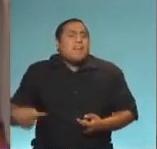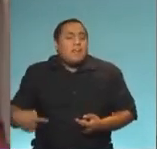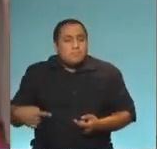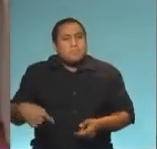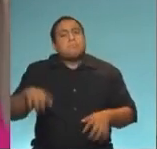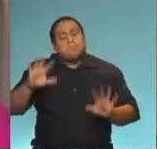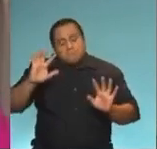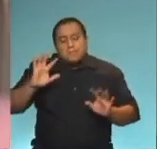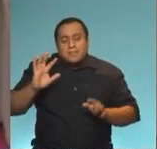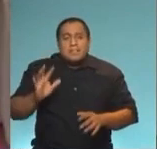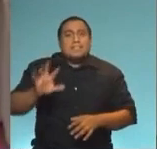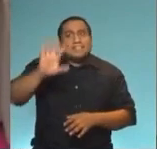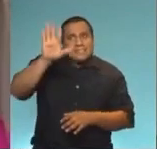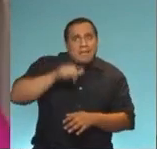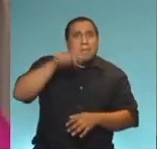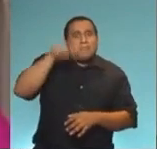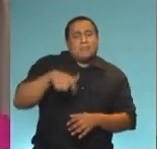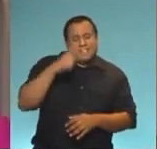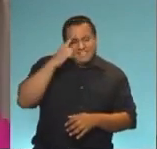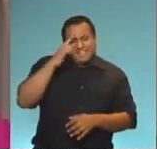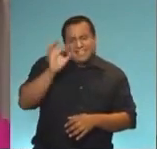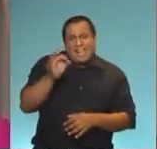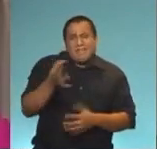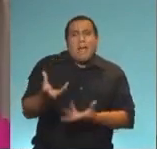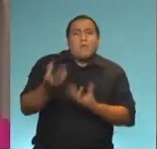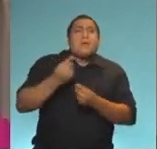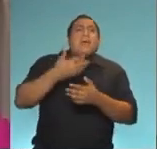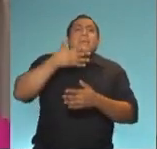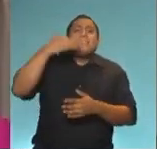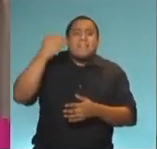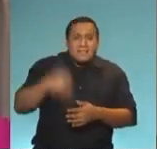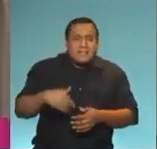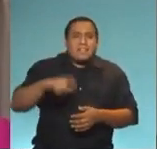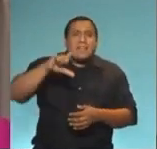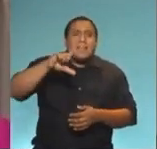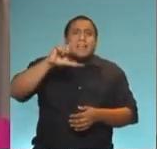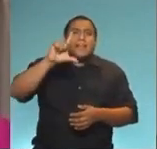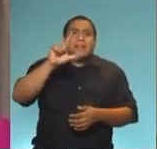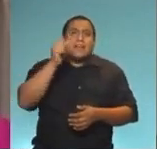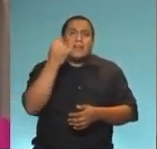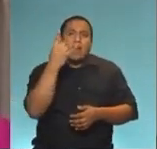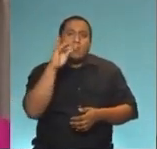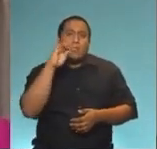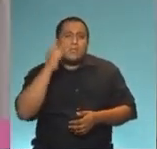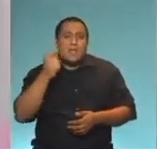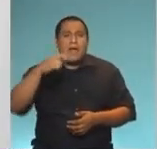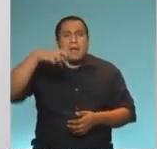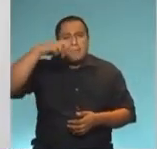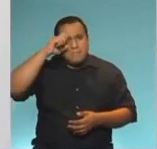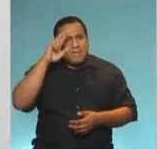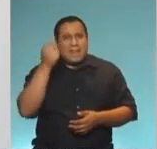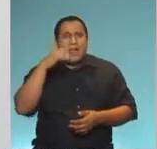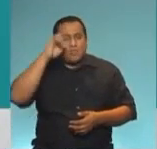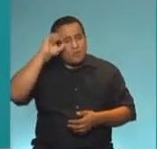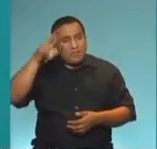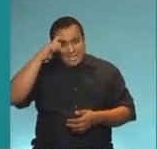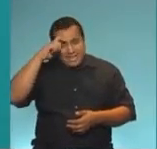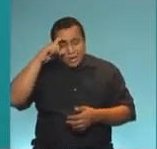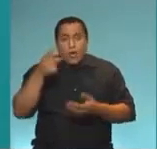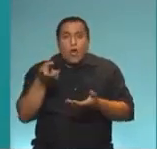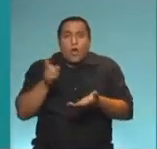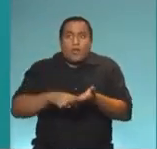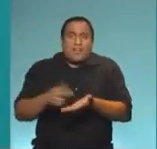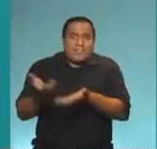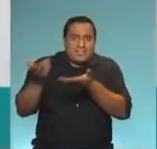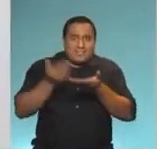llamamos a la persona que siempre nos ayuda a entender un poco más sobre esto. Ella es Claudia Perandones. Claudia, ¿cómo te va? Bienvenida. Gracias por estar una vez más